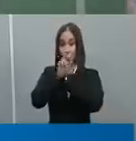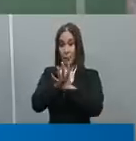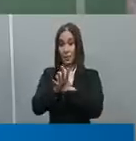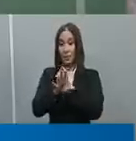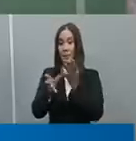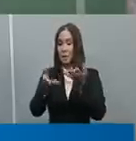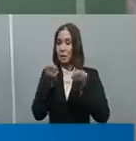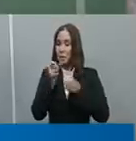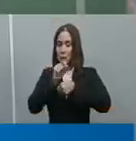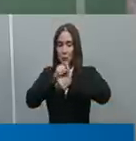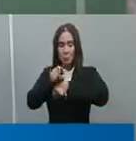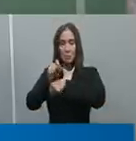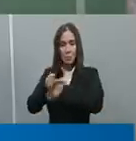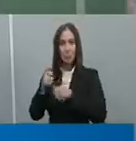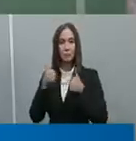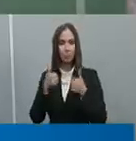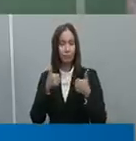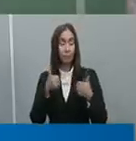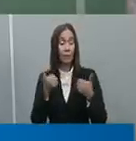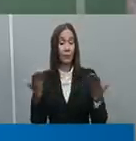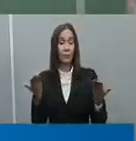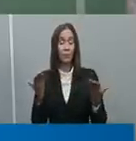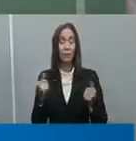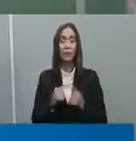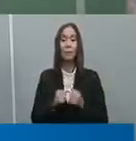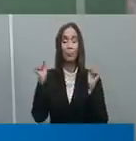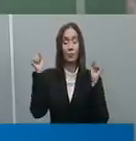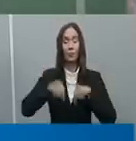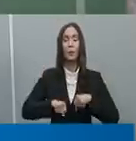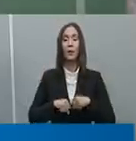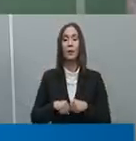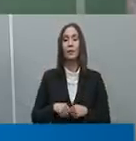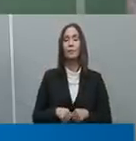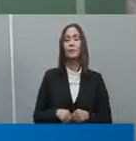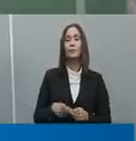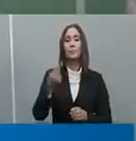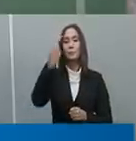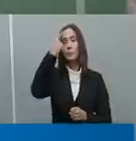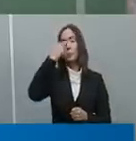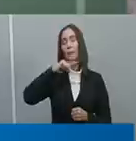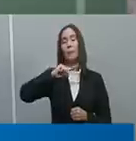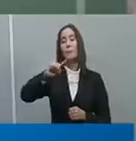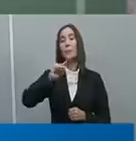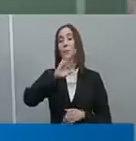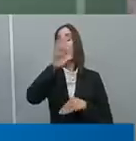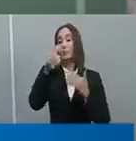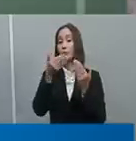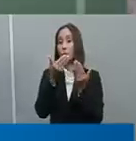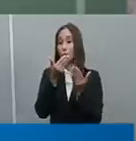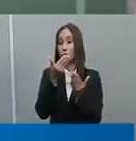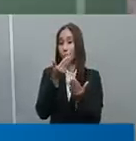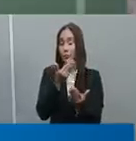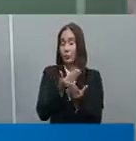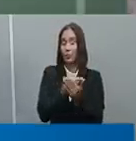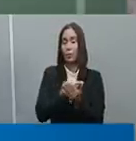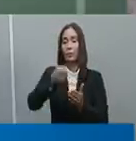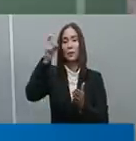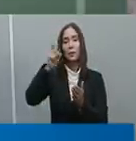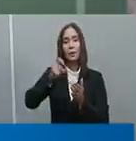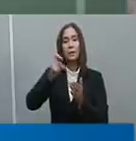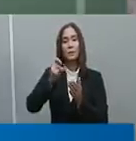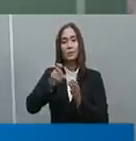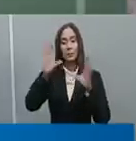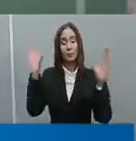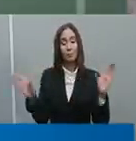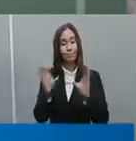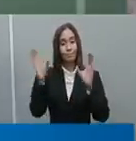los electores. Eso está claro y es parte del ejercicio democrático. Sin embargo, todos sin excepciones debemos realizar